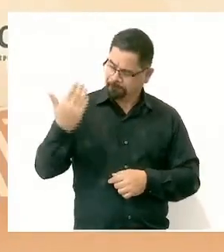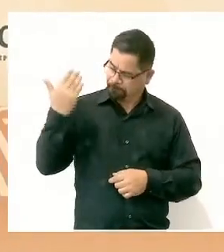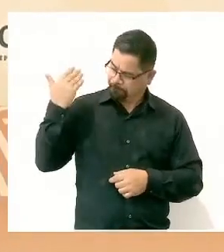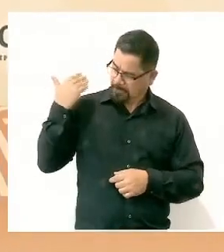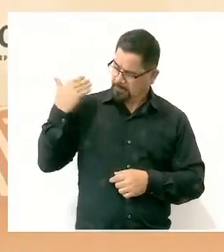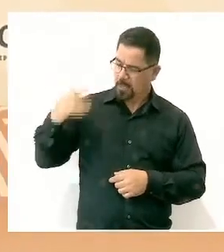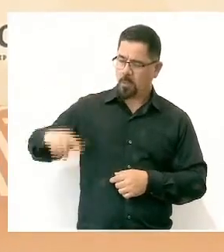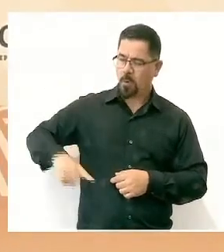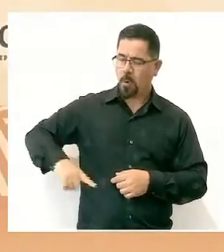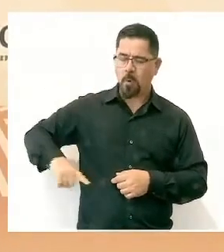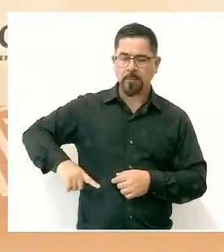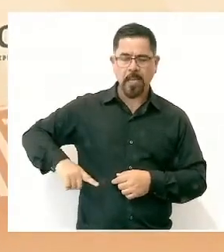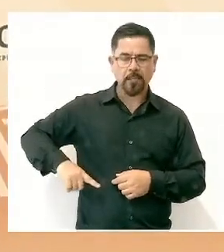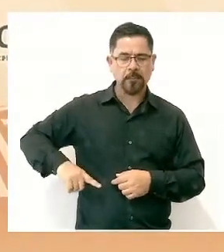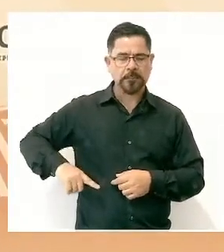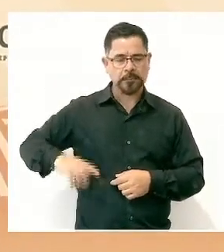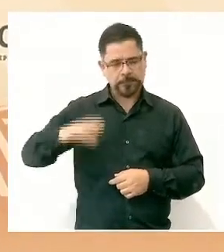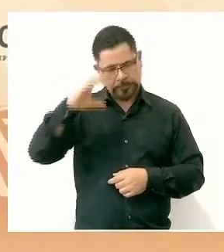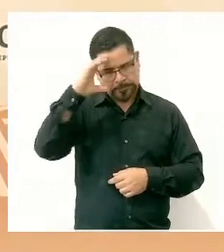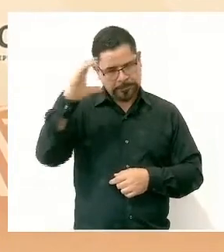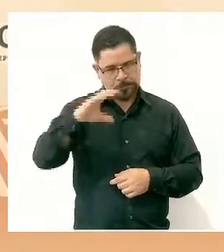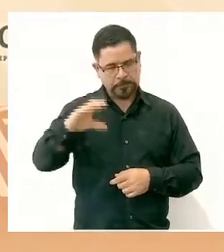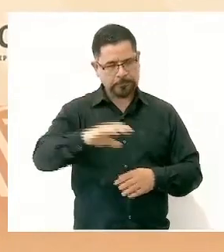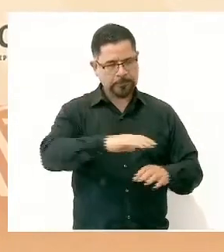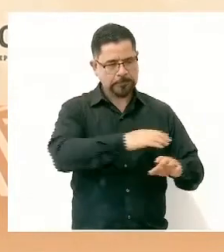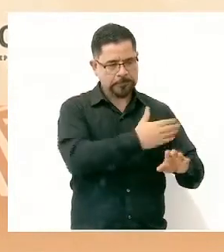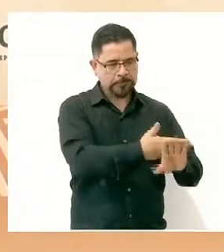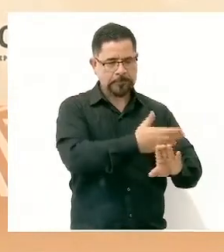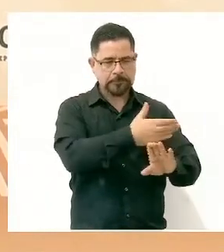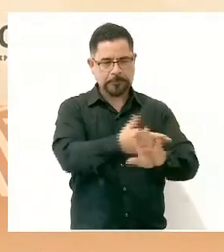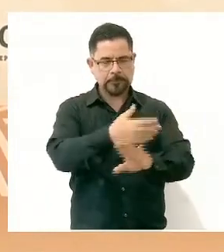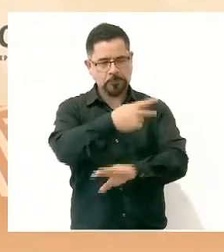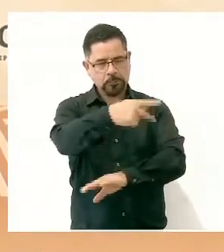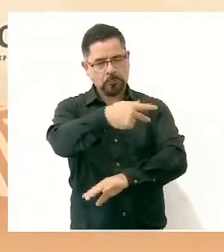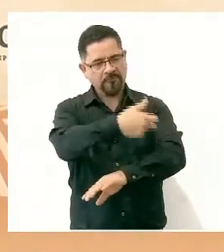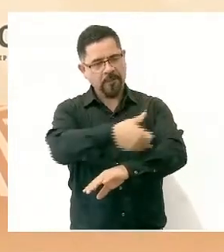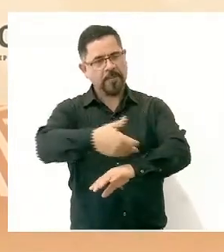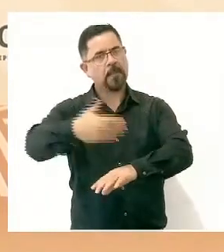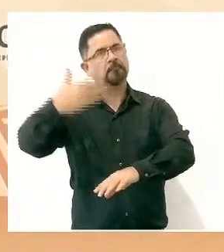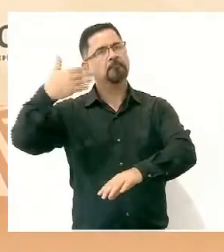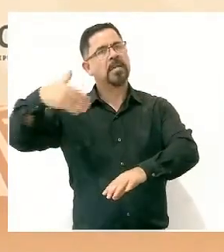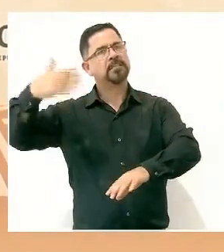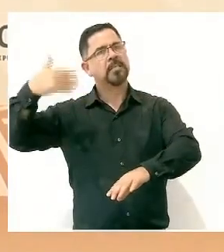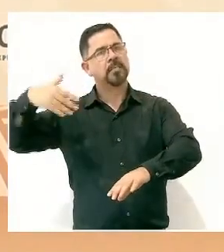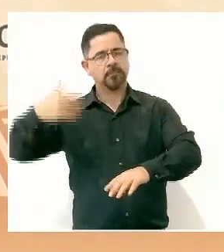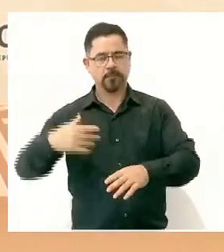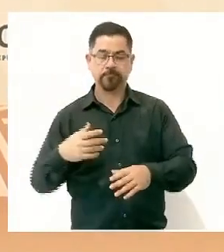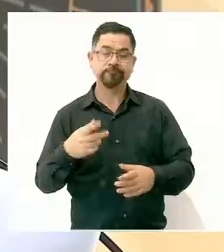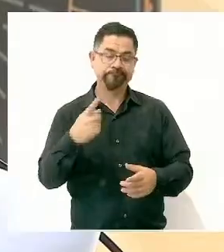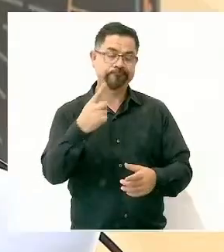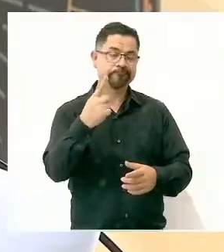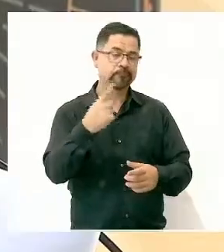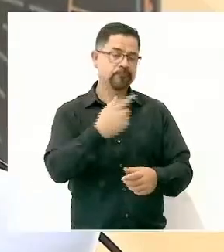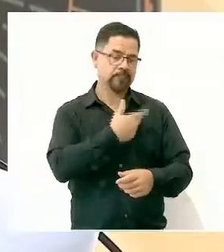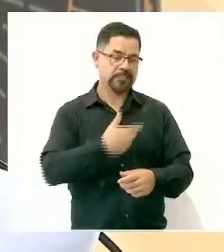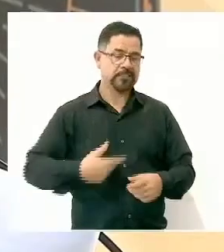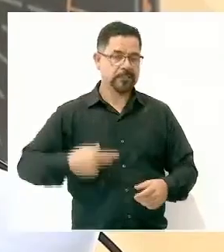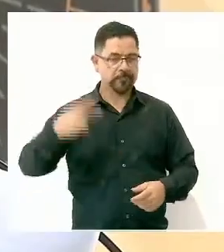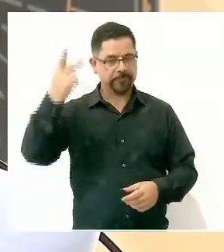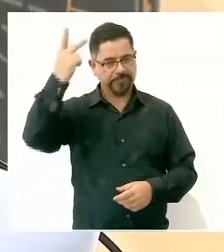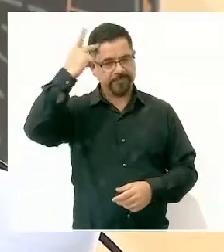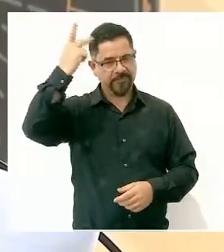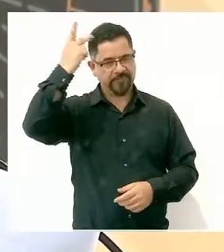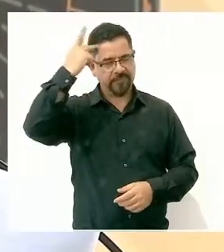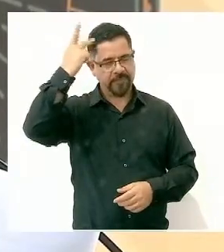cometieron contra sus antepasados, sobre todo durante el Porfiriato, aunque